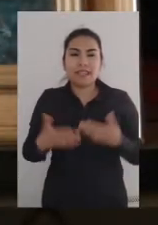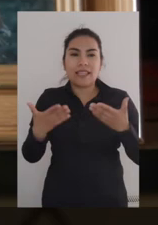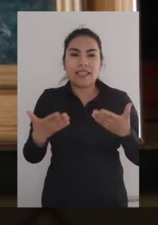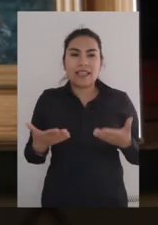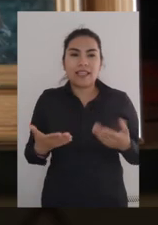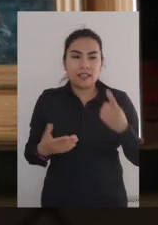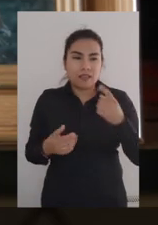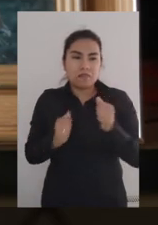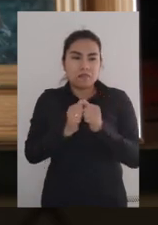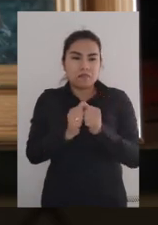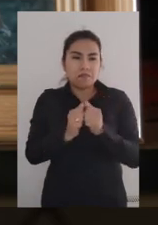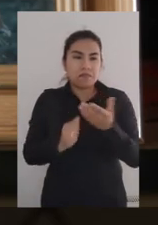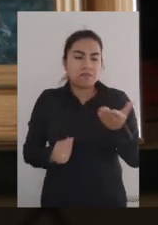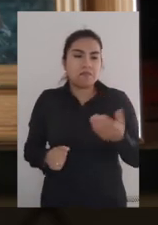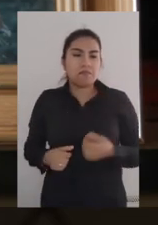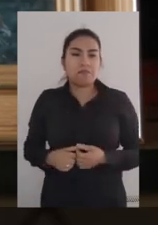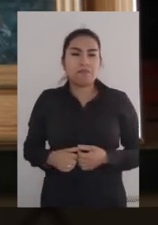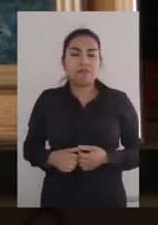lógicamente